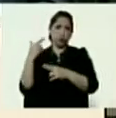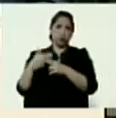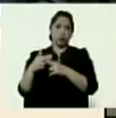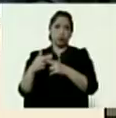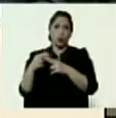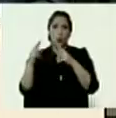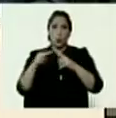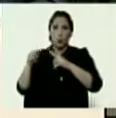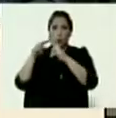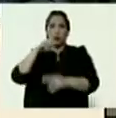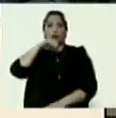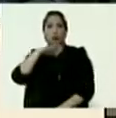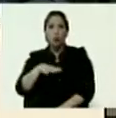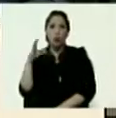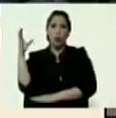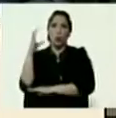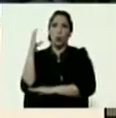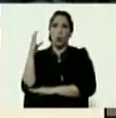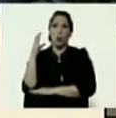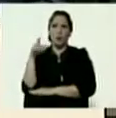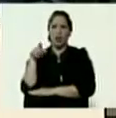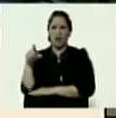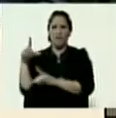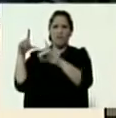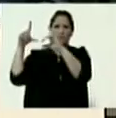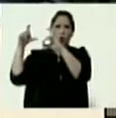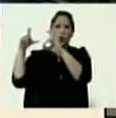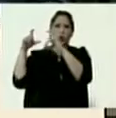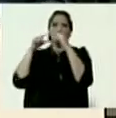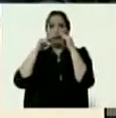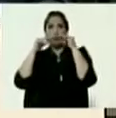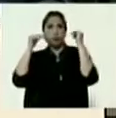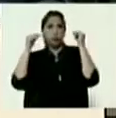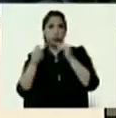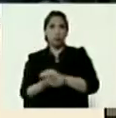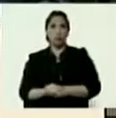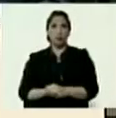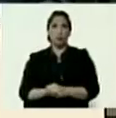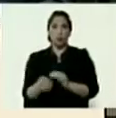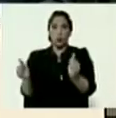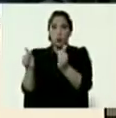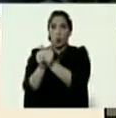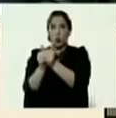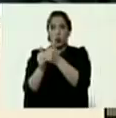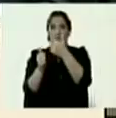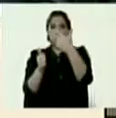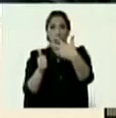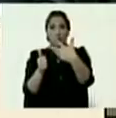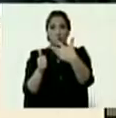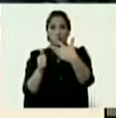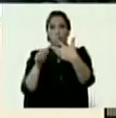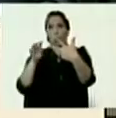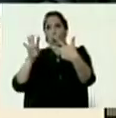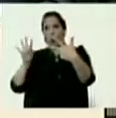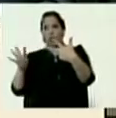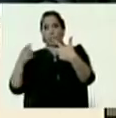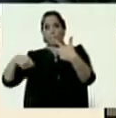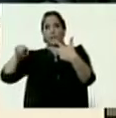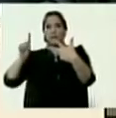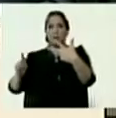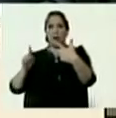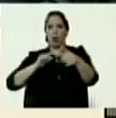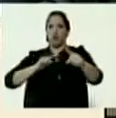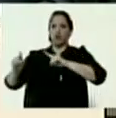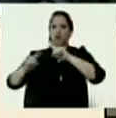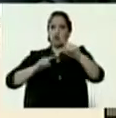historia de Colombia, él se toma una fotografía sonriente con tres de sus cuatro principales dirigentes,